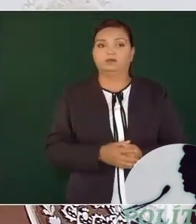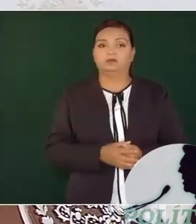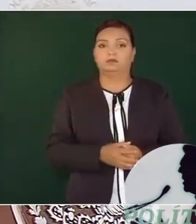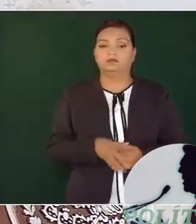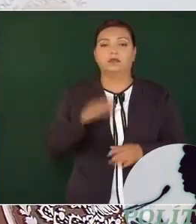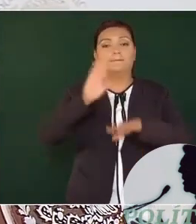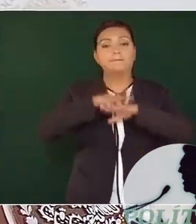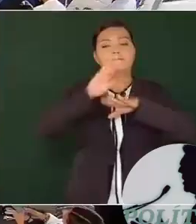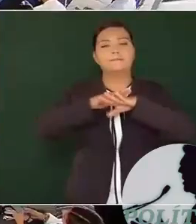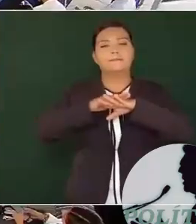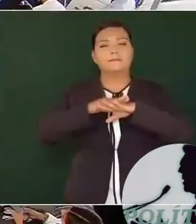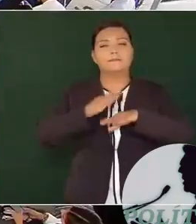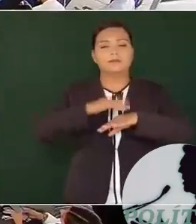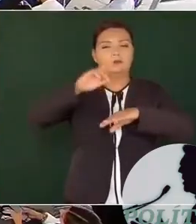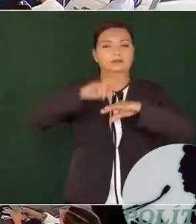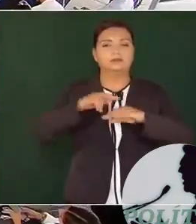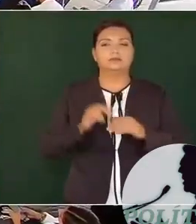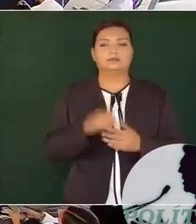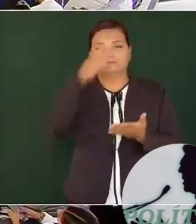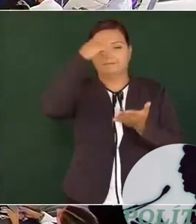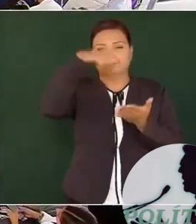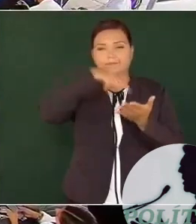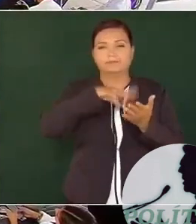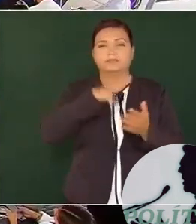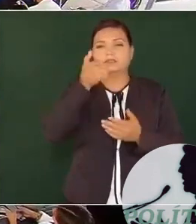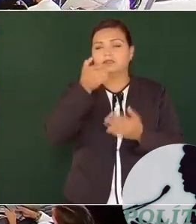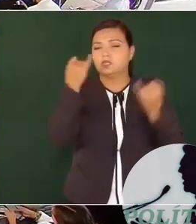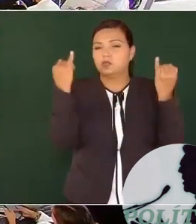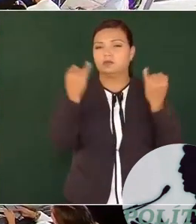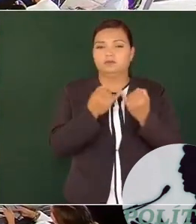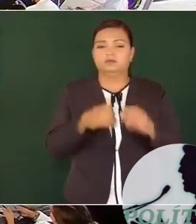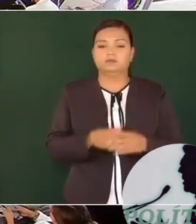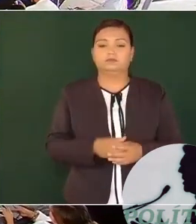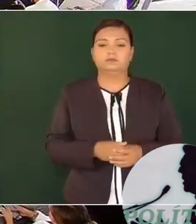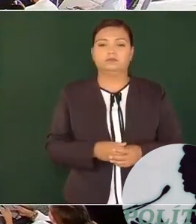la mayoría, creo que son como 6,000